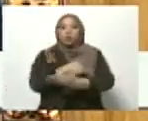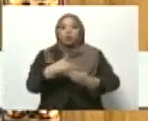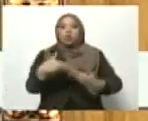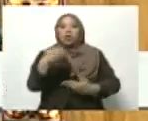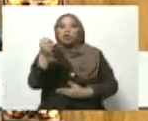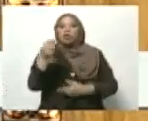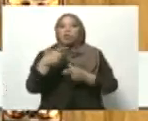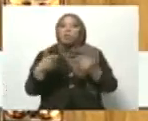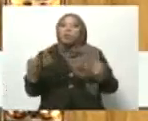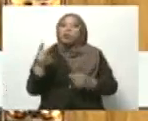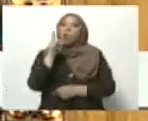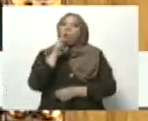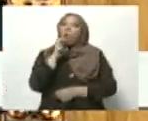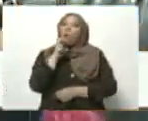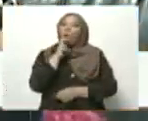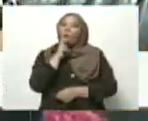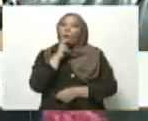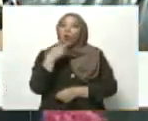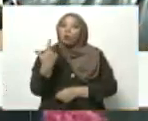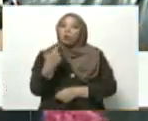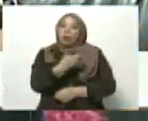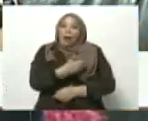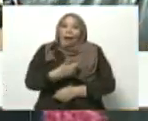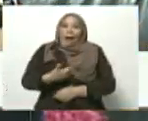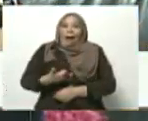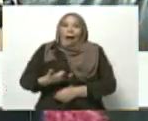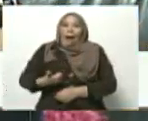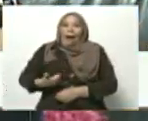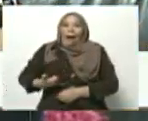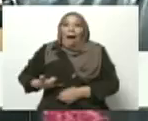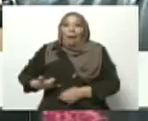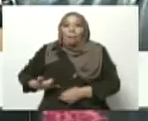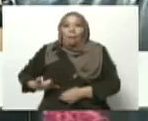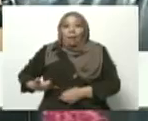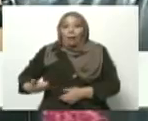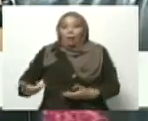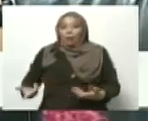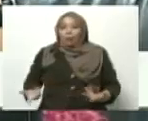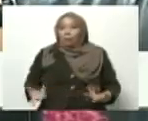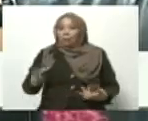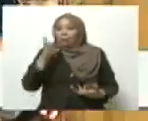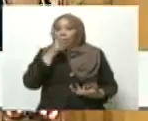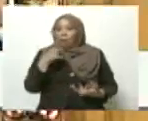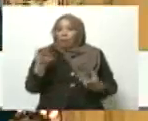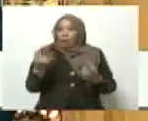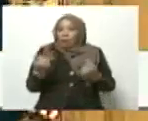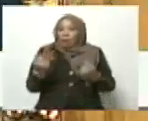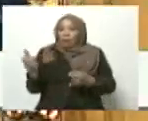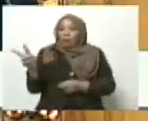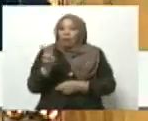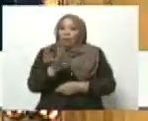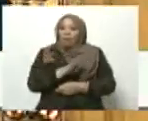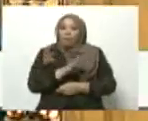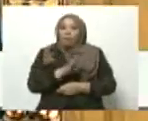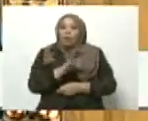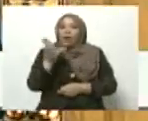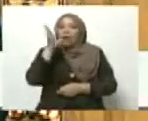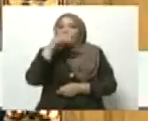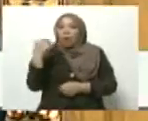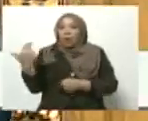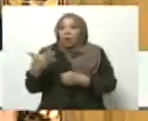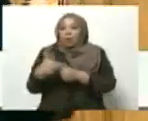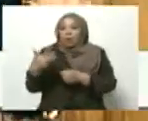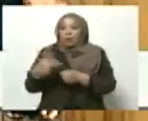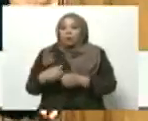era matarnos por hambre, matarnos, secar todas las fuentes de recursos de Venezuela, que no hubiera gasolina, que no hubiera nada y